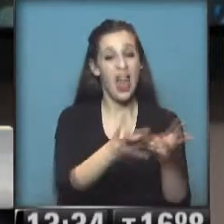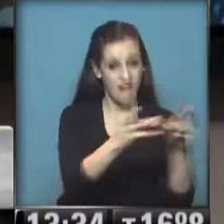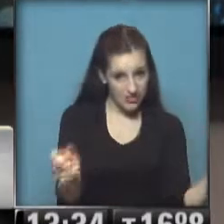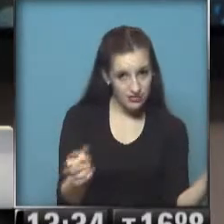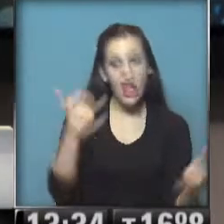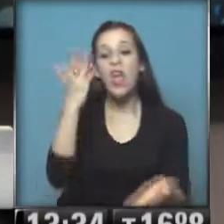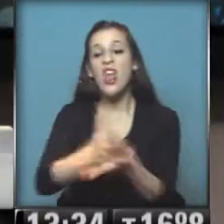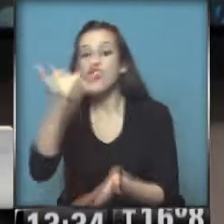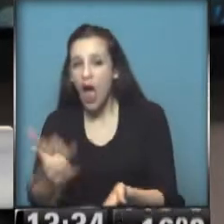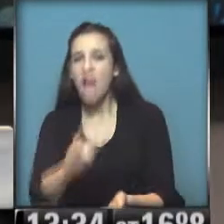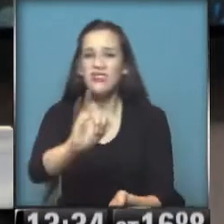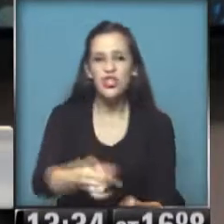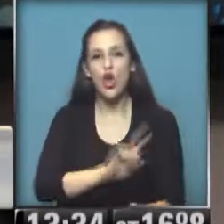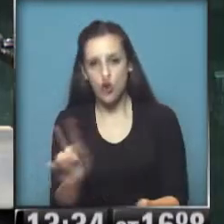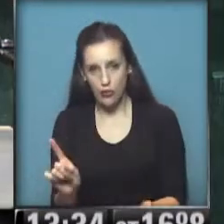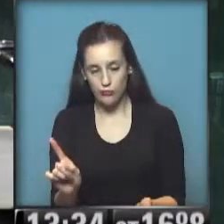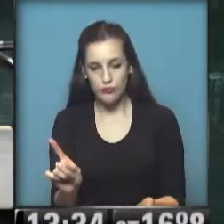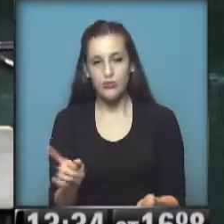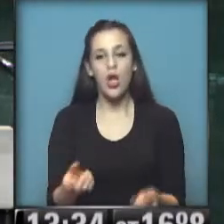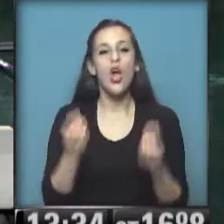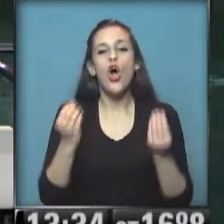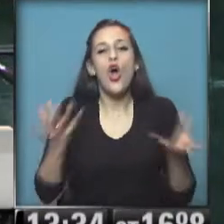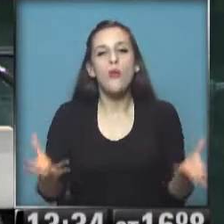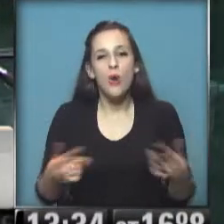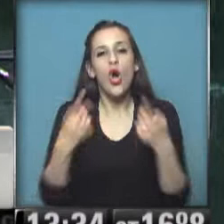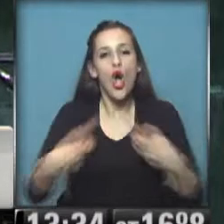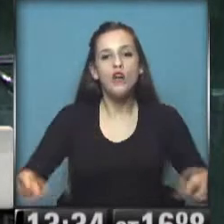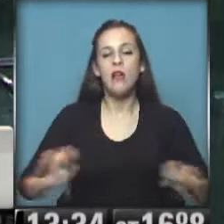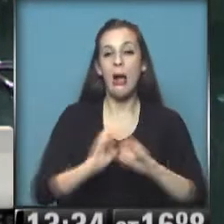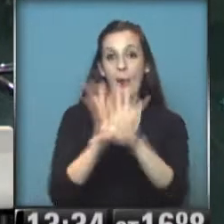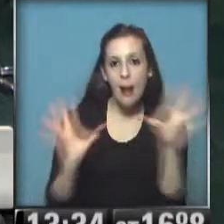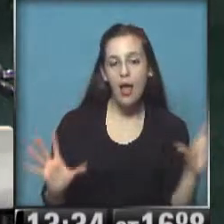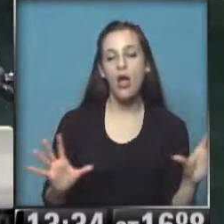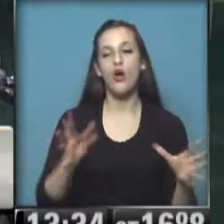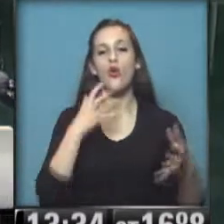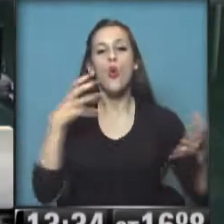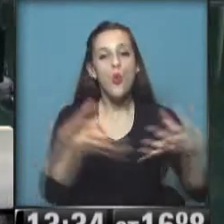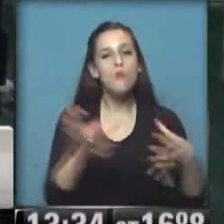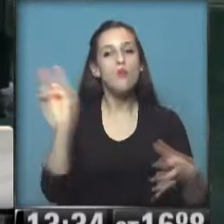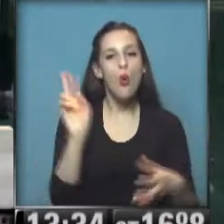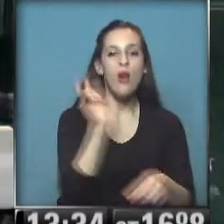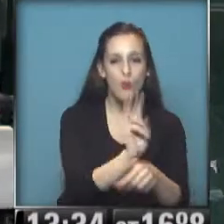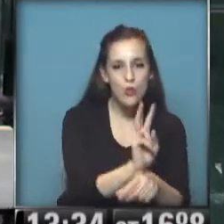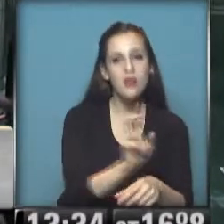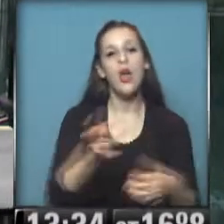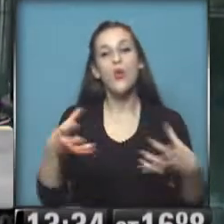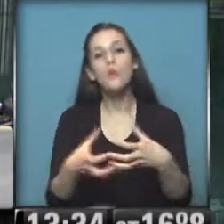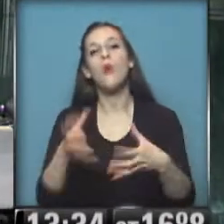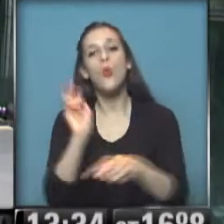necesitamos especificar la convención que atiende a las mujeres la que atiende a niñas niños y adolescentes